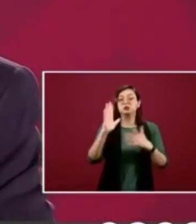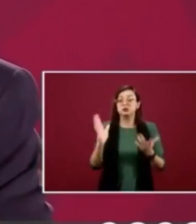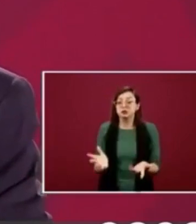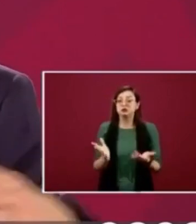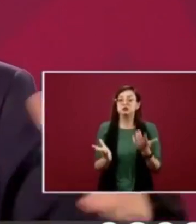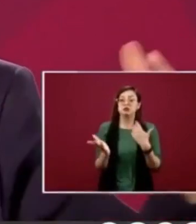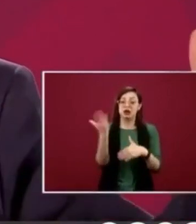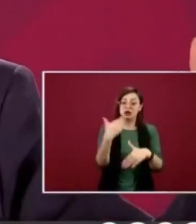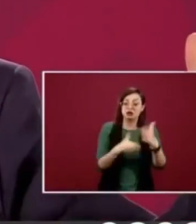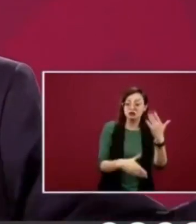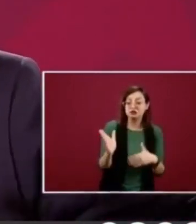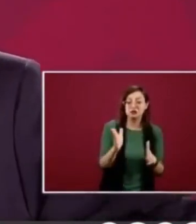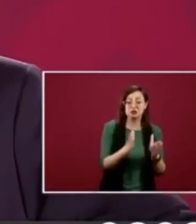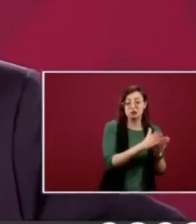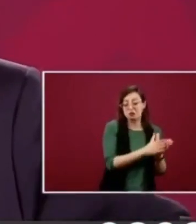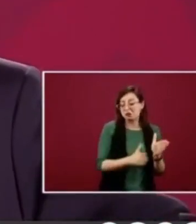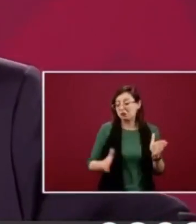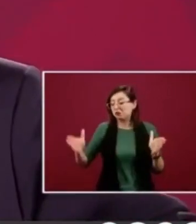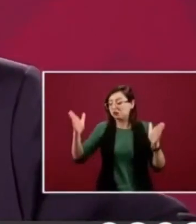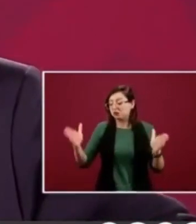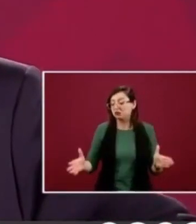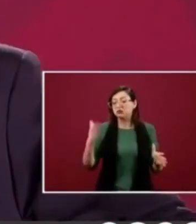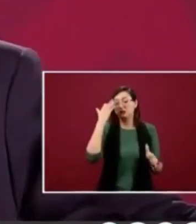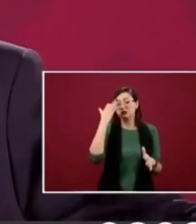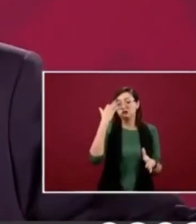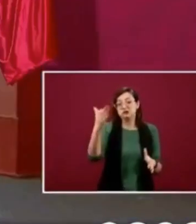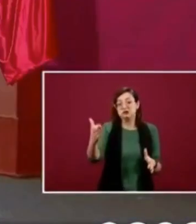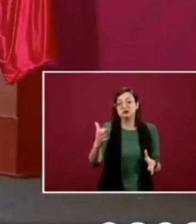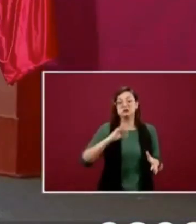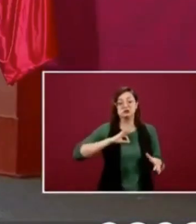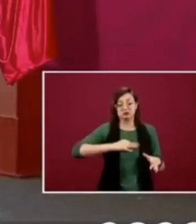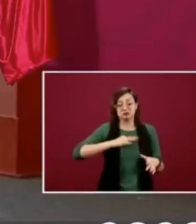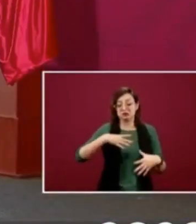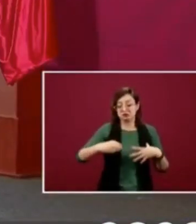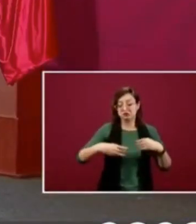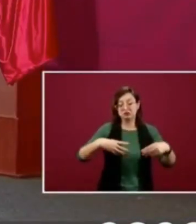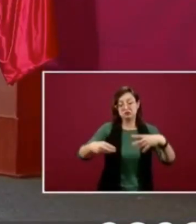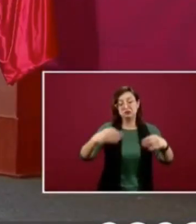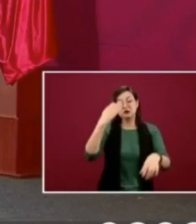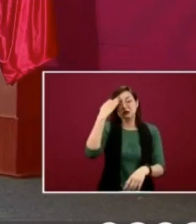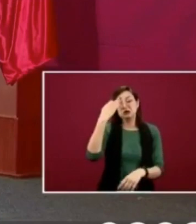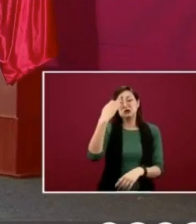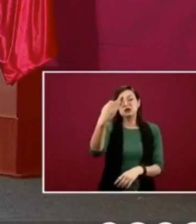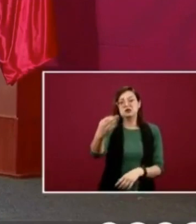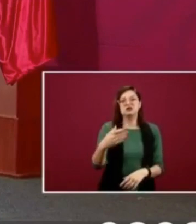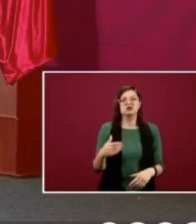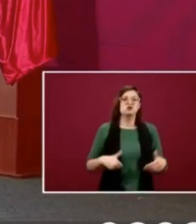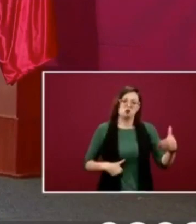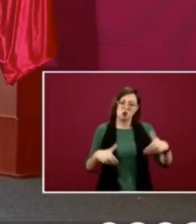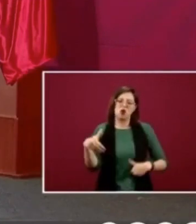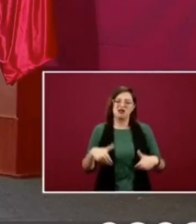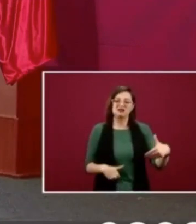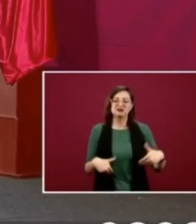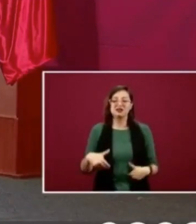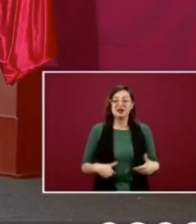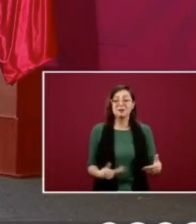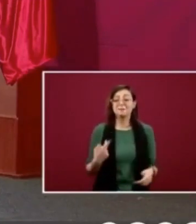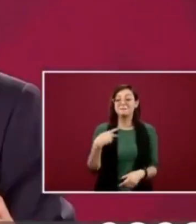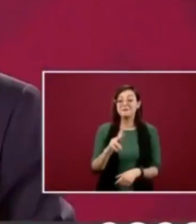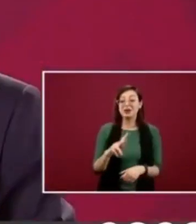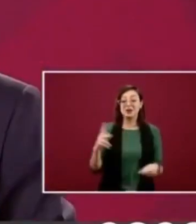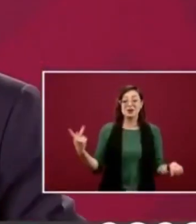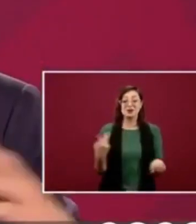a tener una epidemia larga. Eso no agrada mucho, pero se compensa con el hecho de que vamos a tener pocos